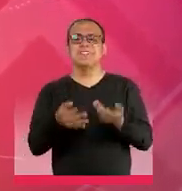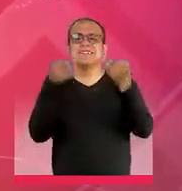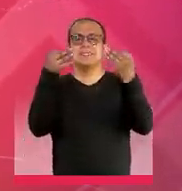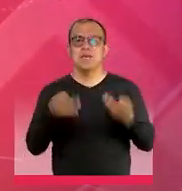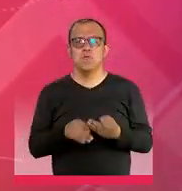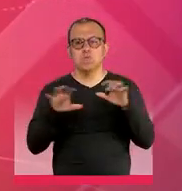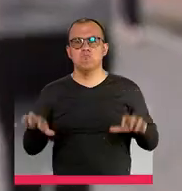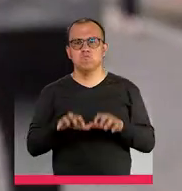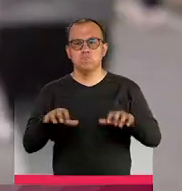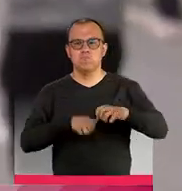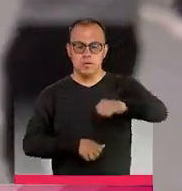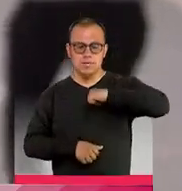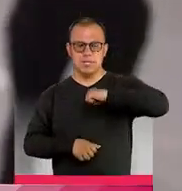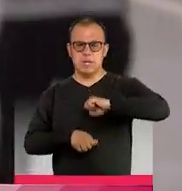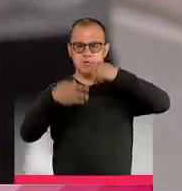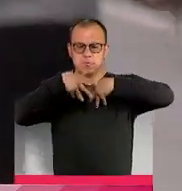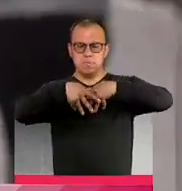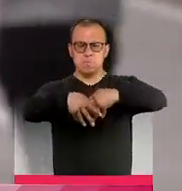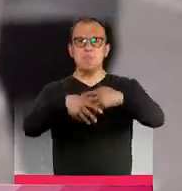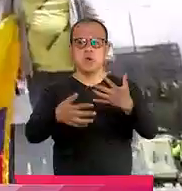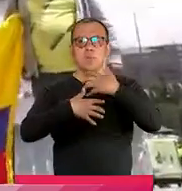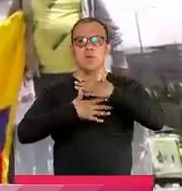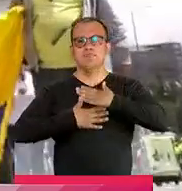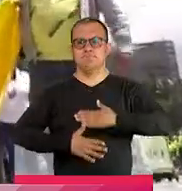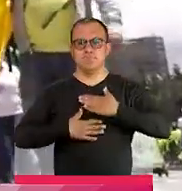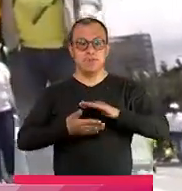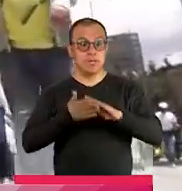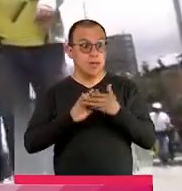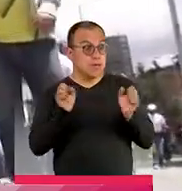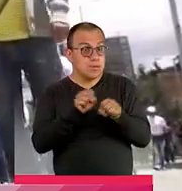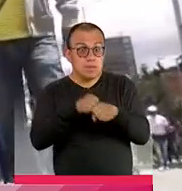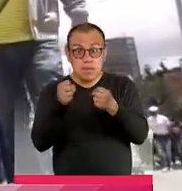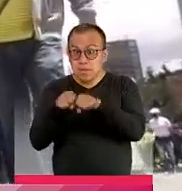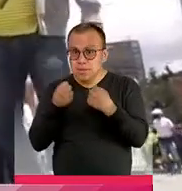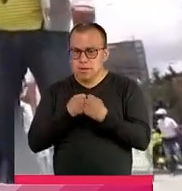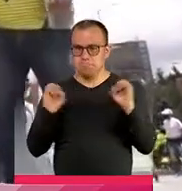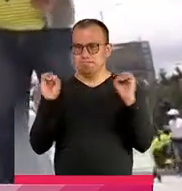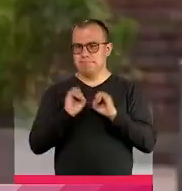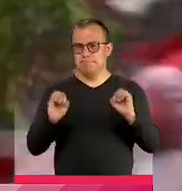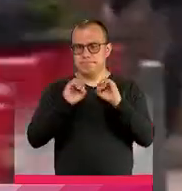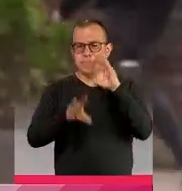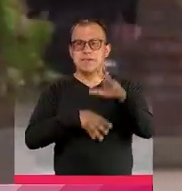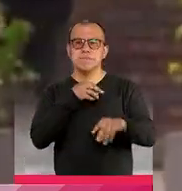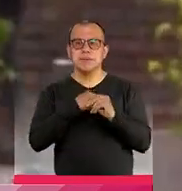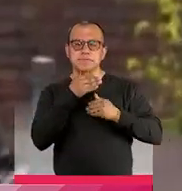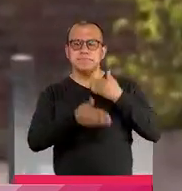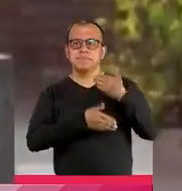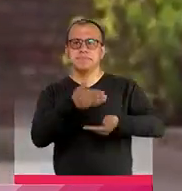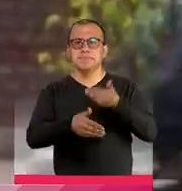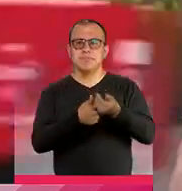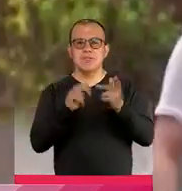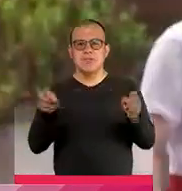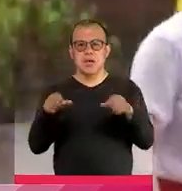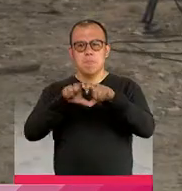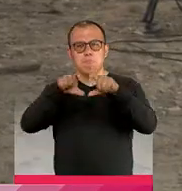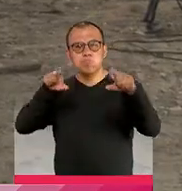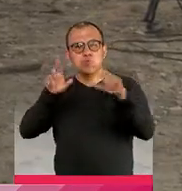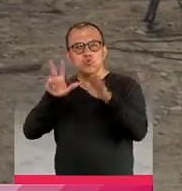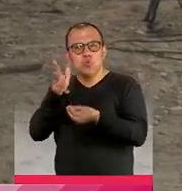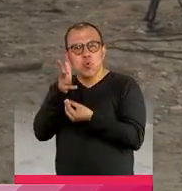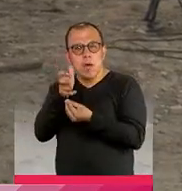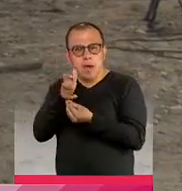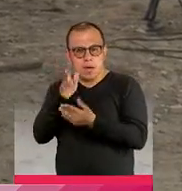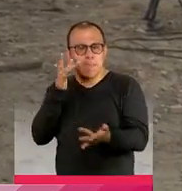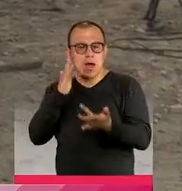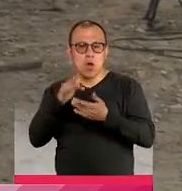garantizar el ejercicio del derecho a la protesta pacífica y no destructiva. El fallo también ordenó la suspensión de las escopetas calibre 12 usadas